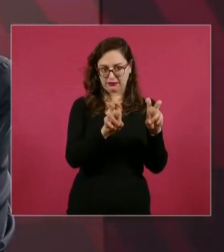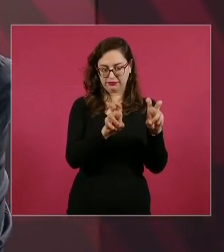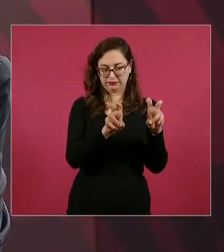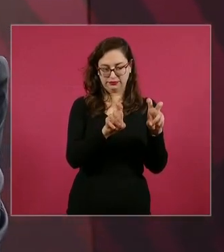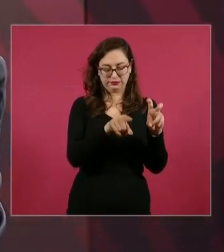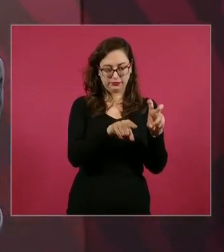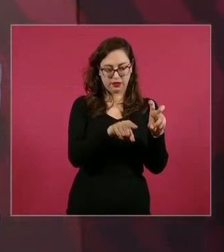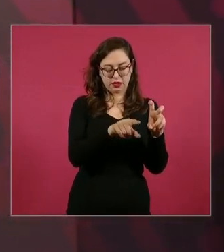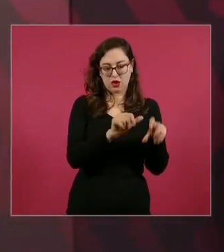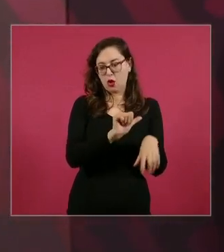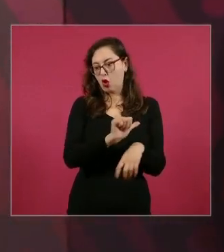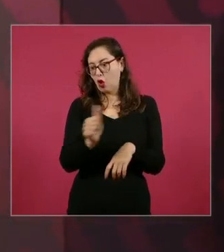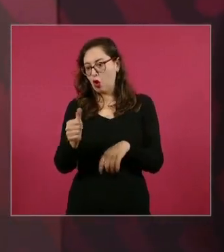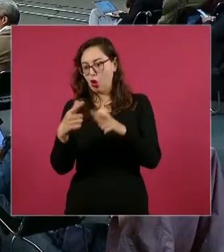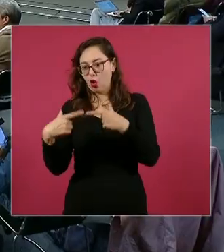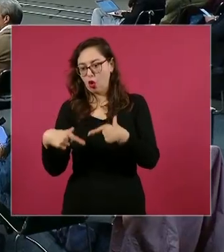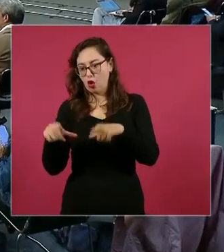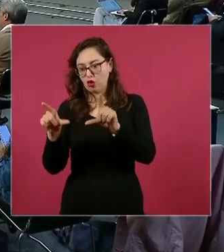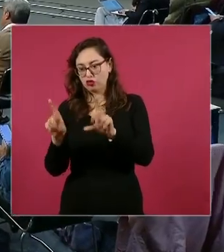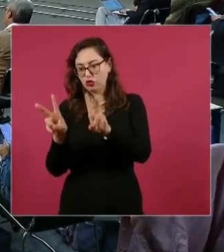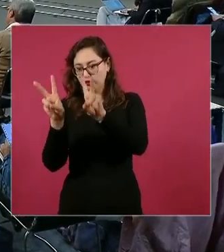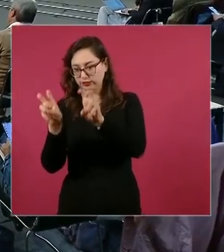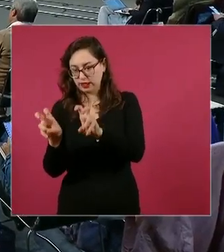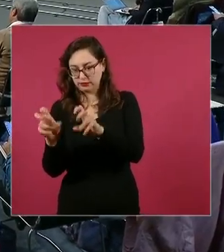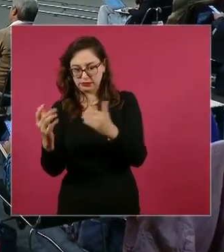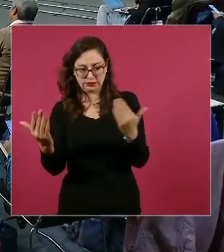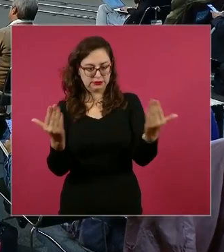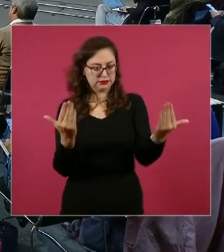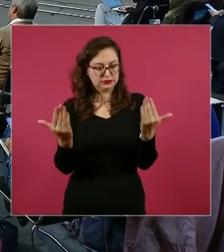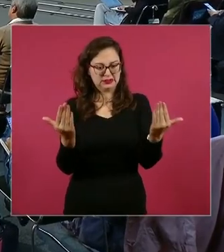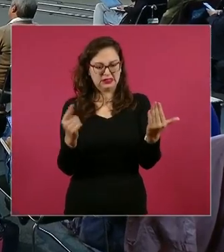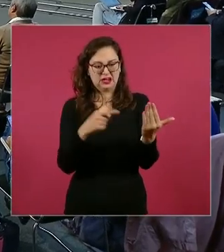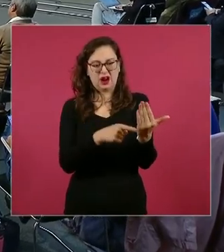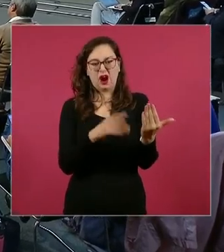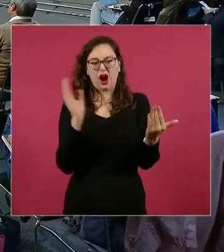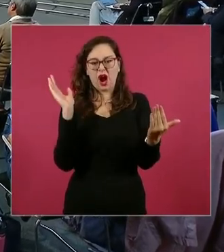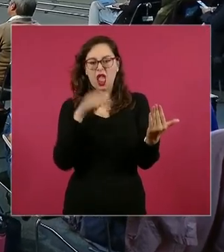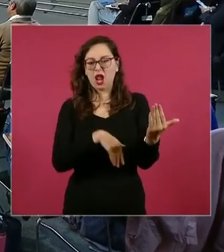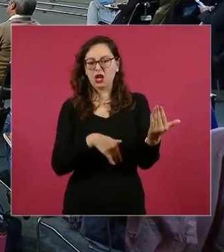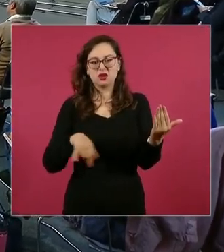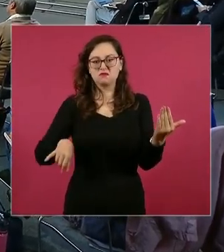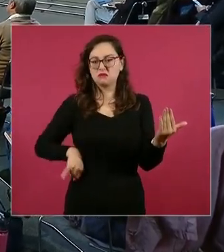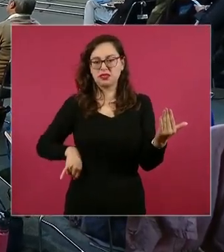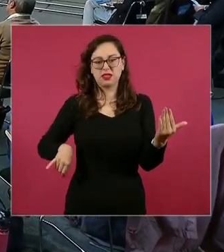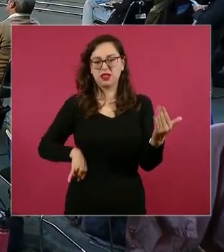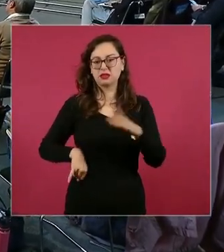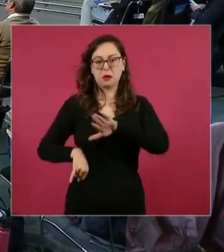quitarle este fuerza a la noticia que no les